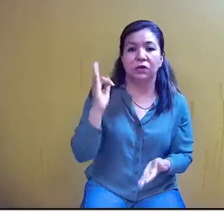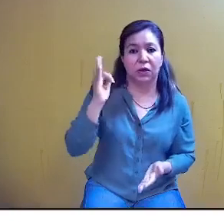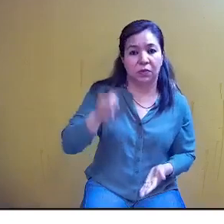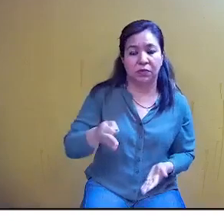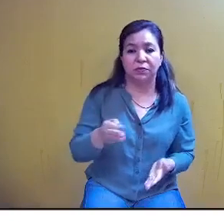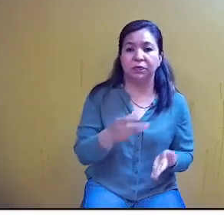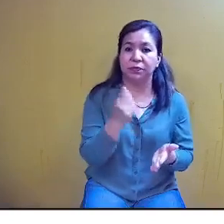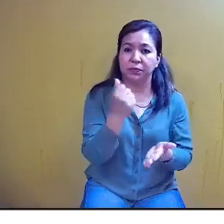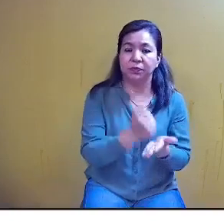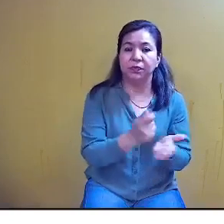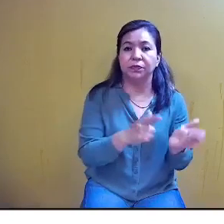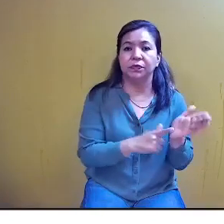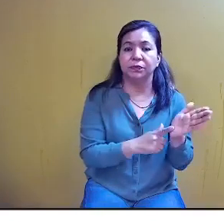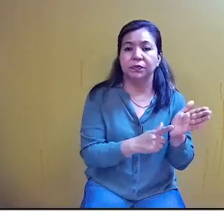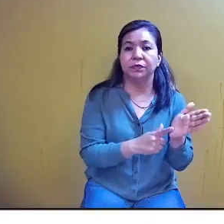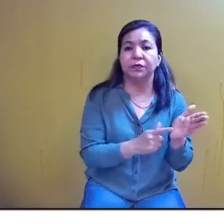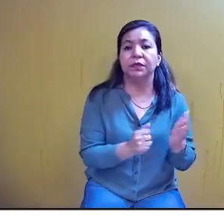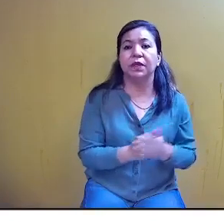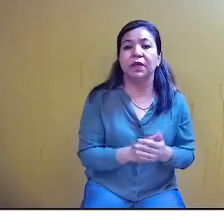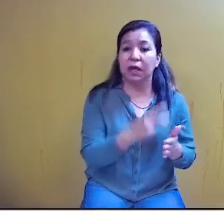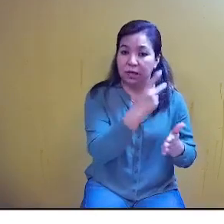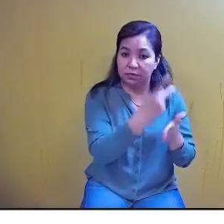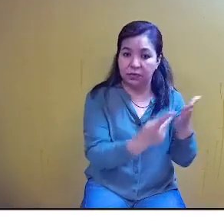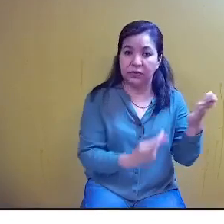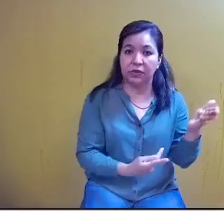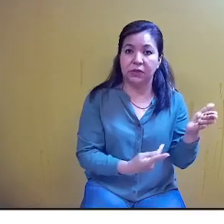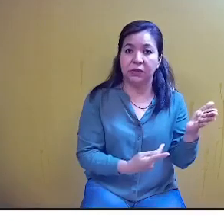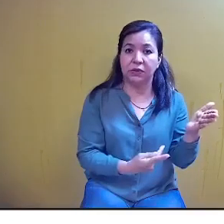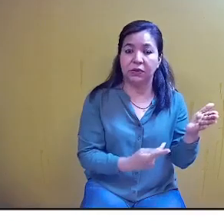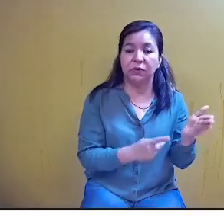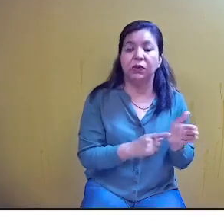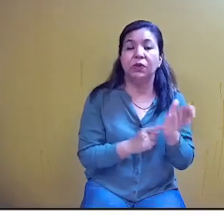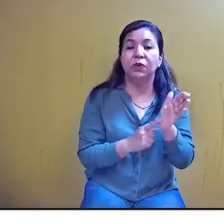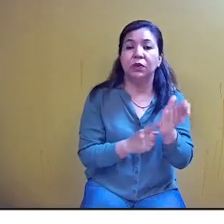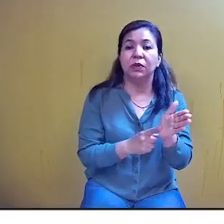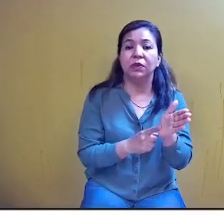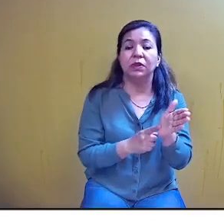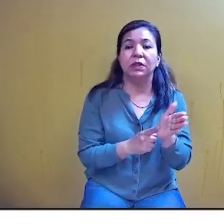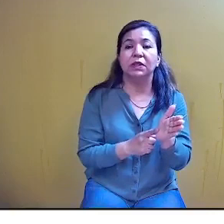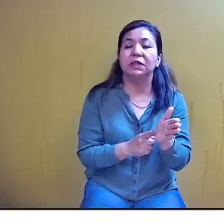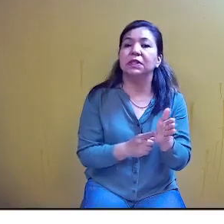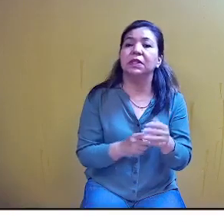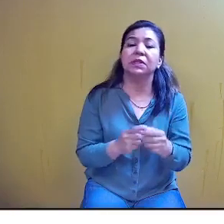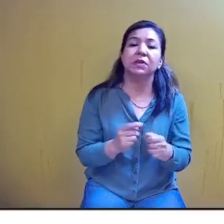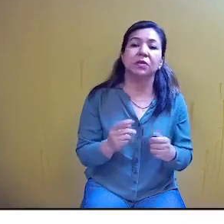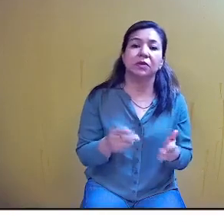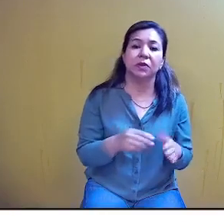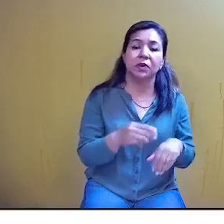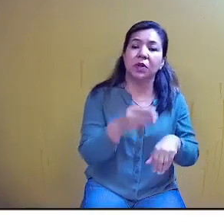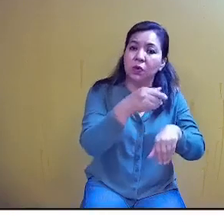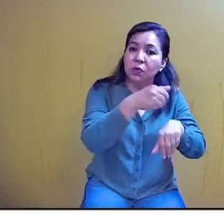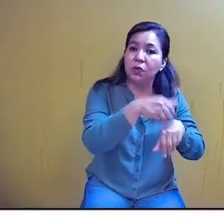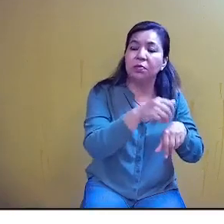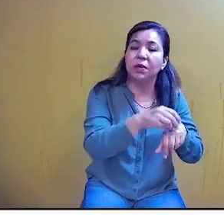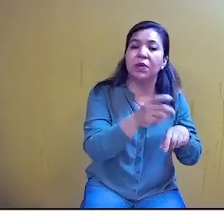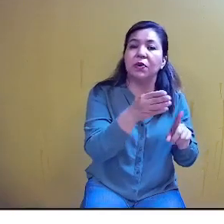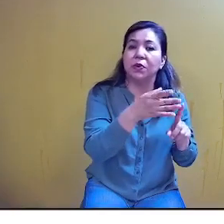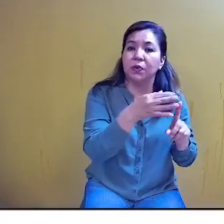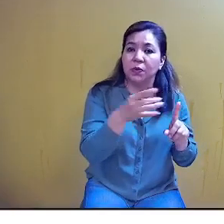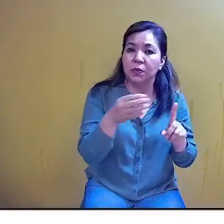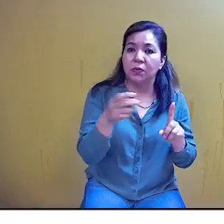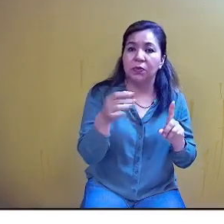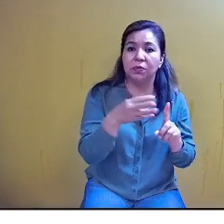su autorización, magistrada presidenta, el proyecto de la cuenta es el relativo al procedimiento especial sancionador identificado con el número de expediente